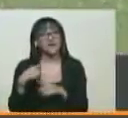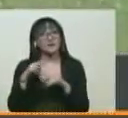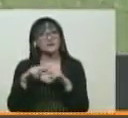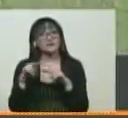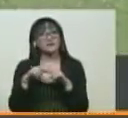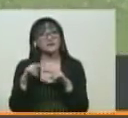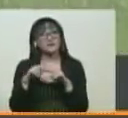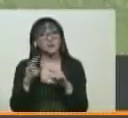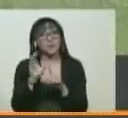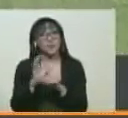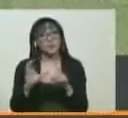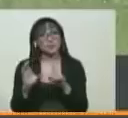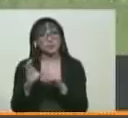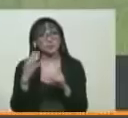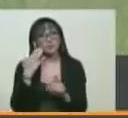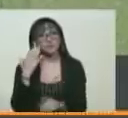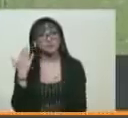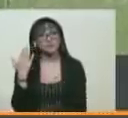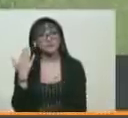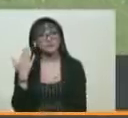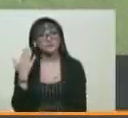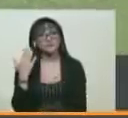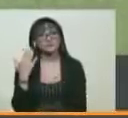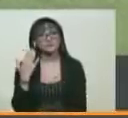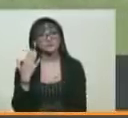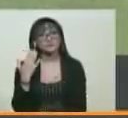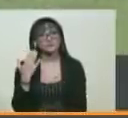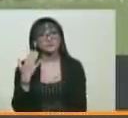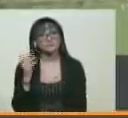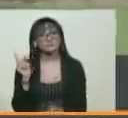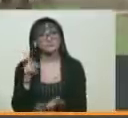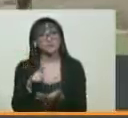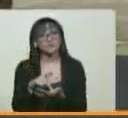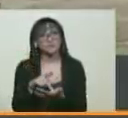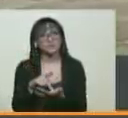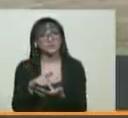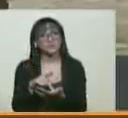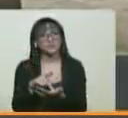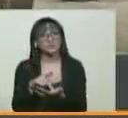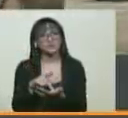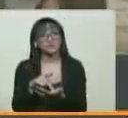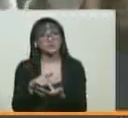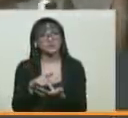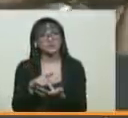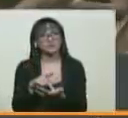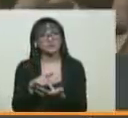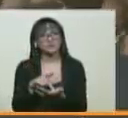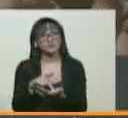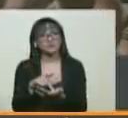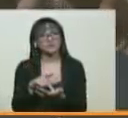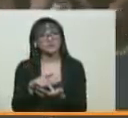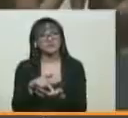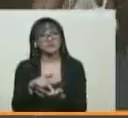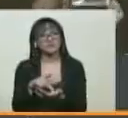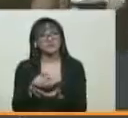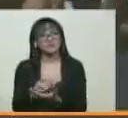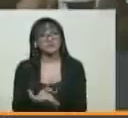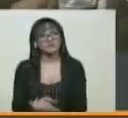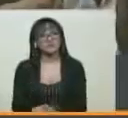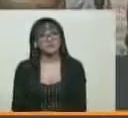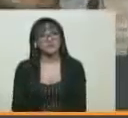quienes también están recibiendo al candidato del Frente Amplio de la Patria.